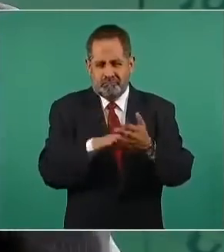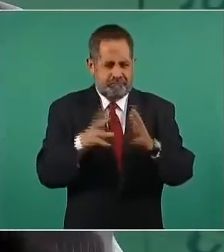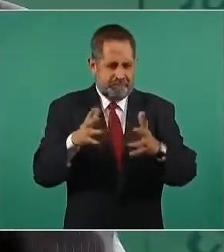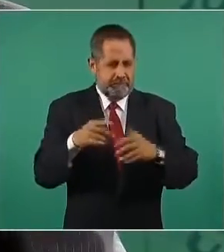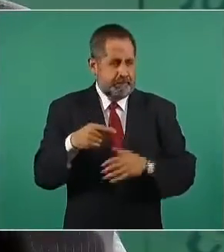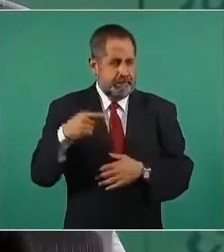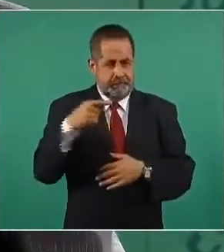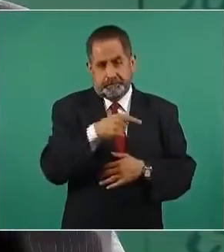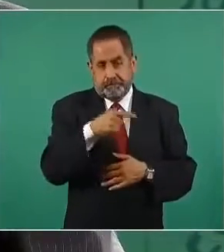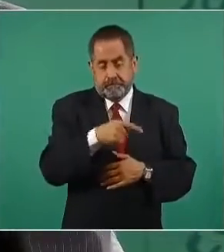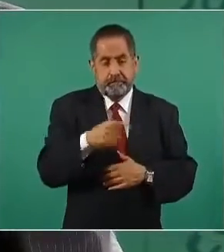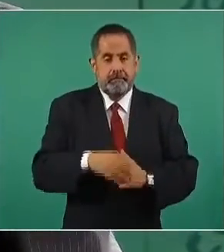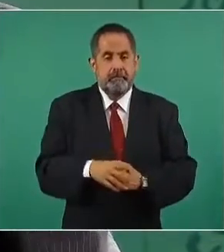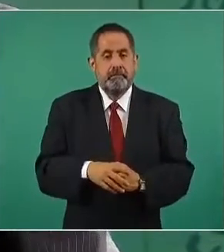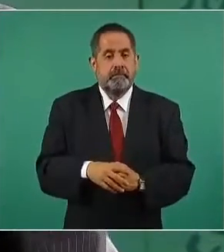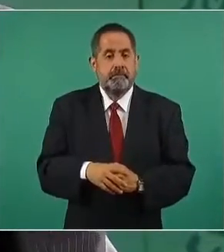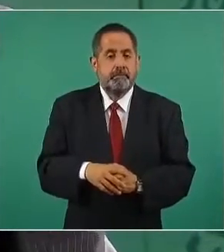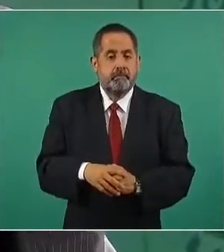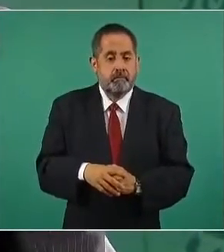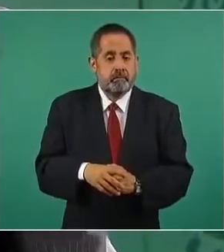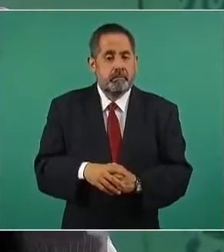cuando